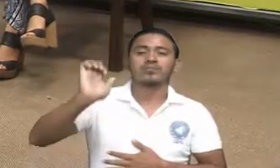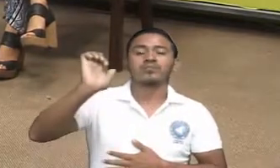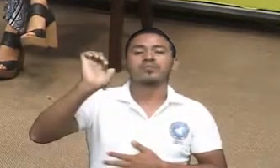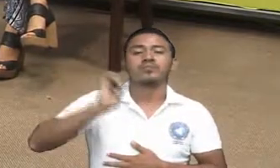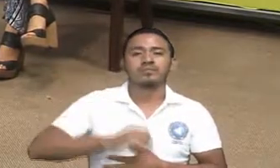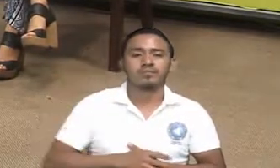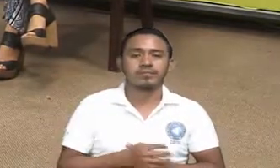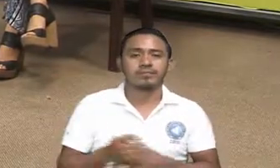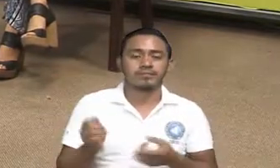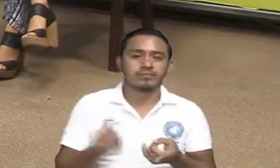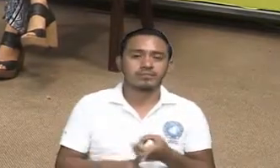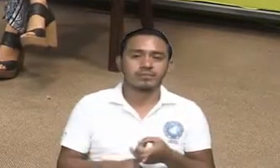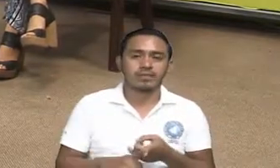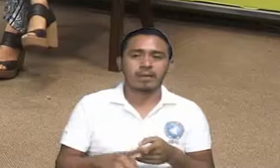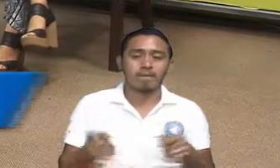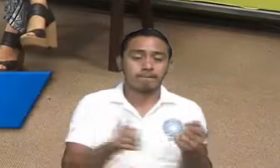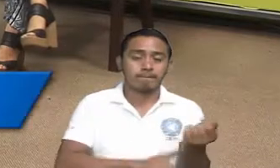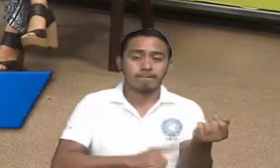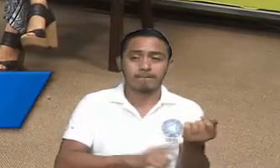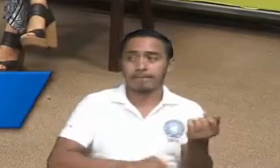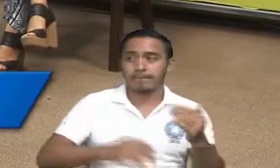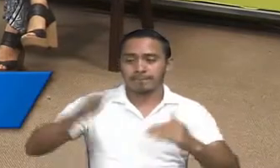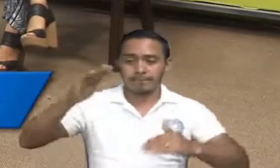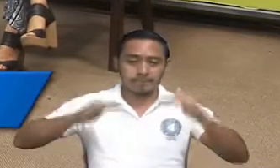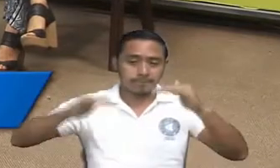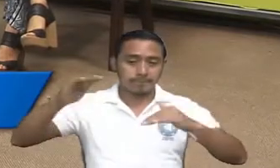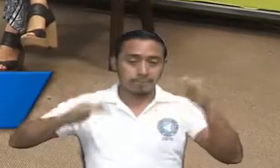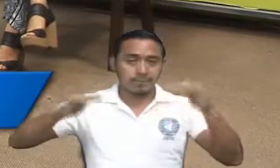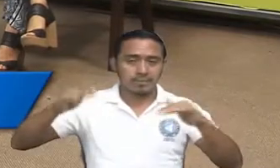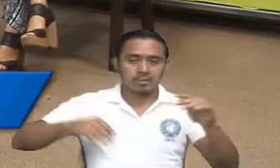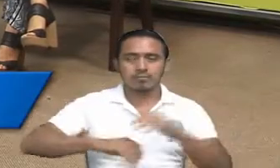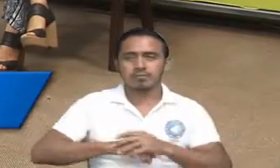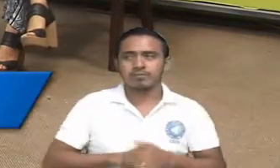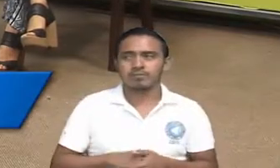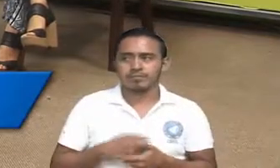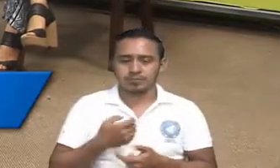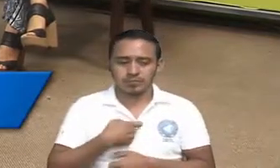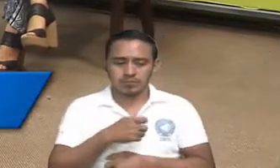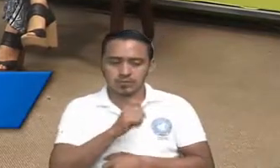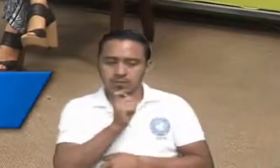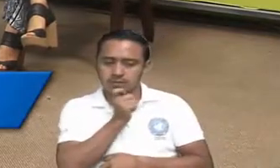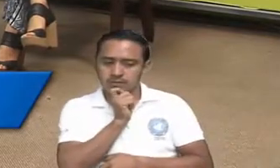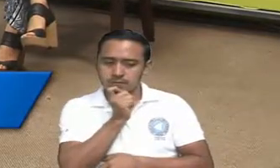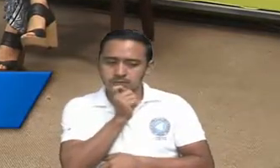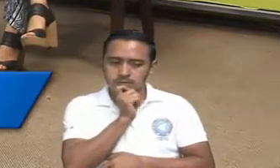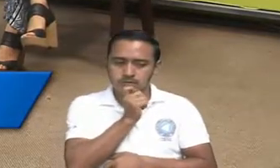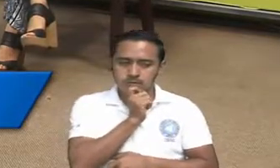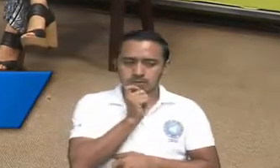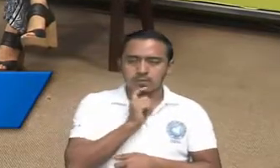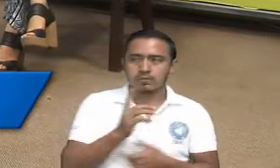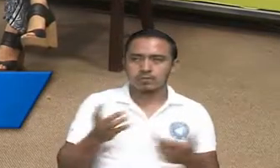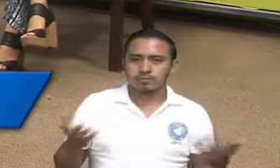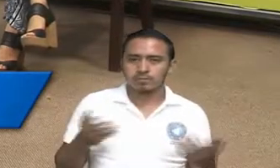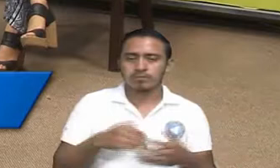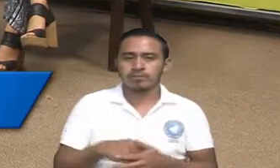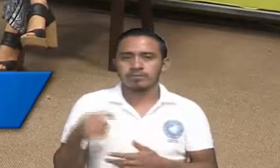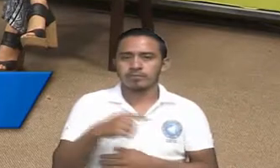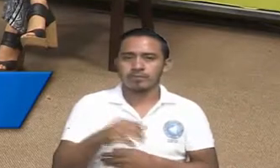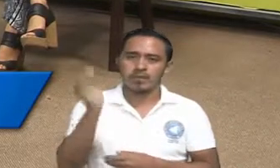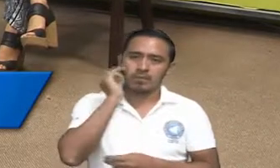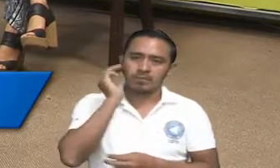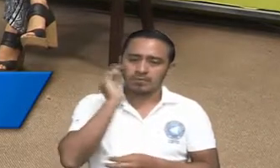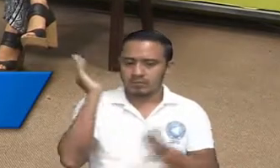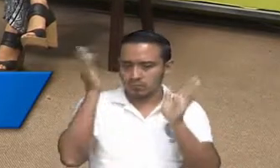anteriormente, con si hay hermanitos, ¿verdad?, de edades similares, entonces yo puedo percibir como hermanita o hermanito de que mi mamá